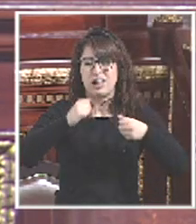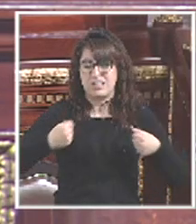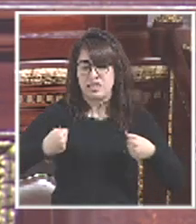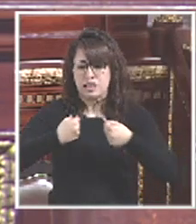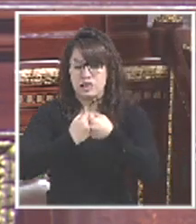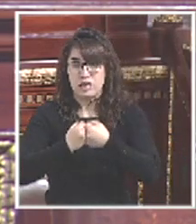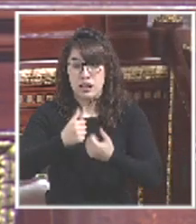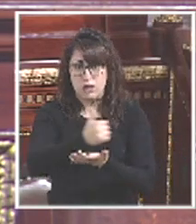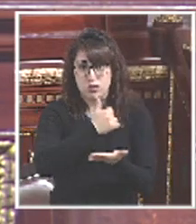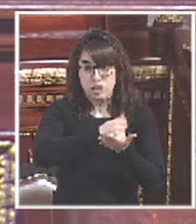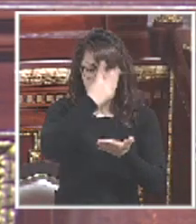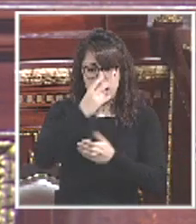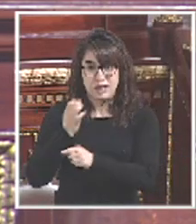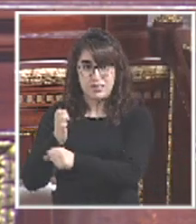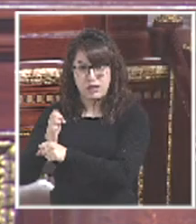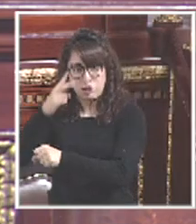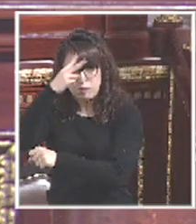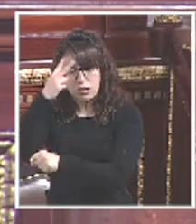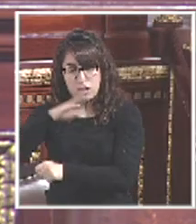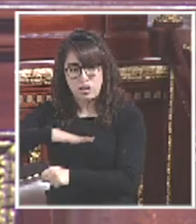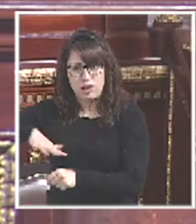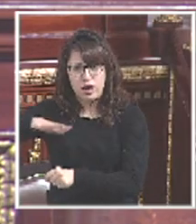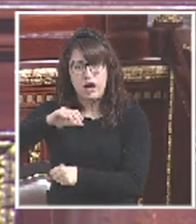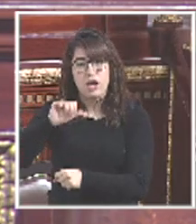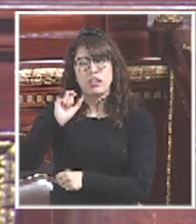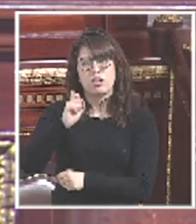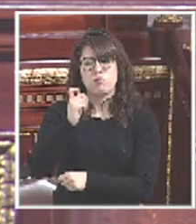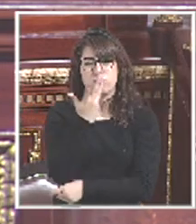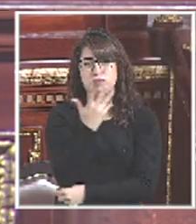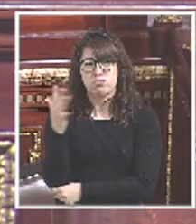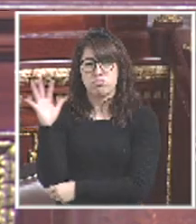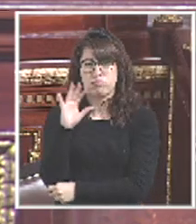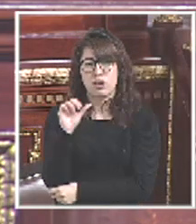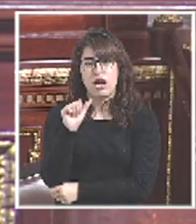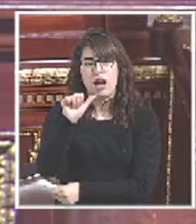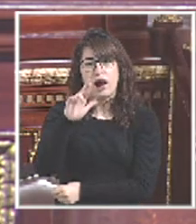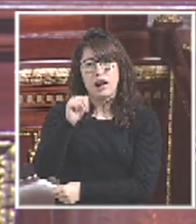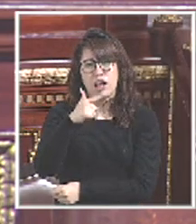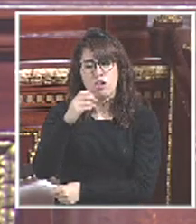en el acceso 6 del Bosque de Aragón, con servicio de lunes a domingo de 9 a